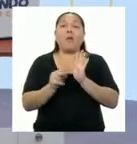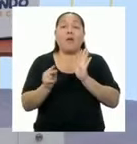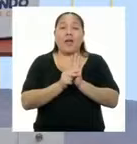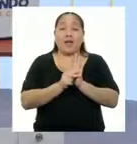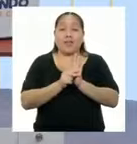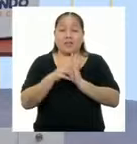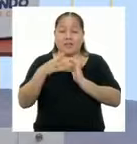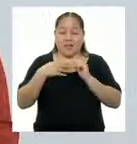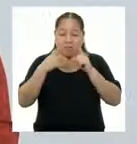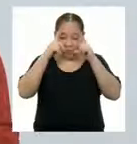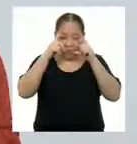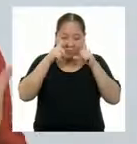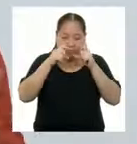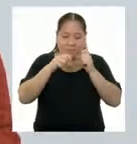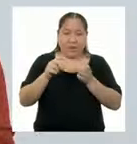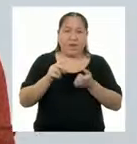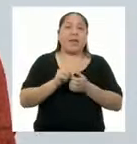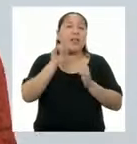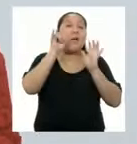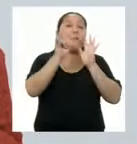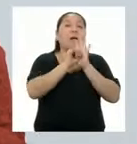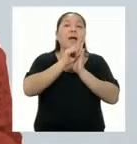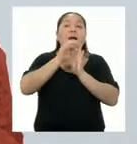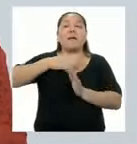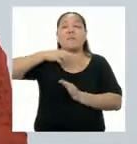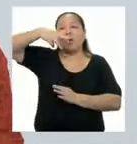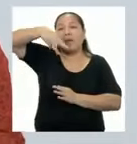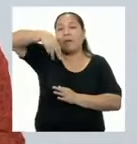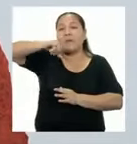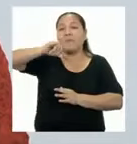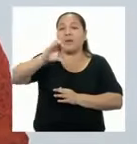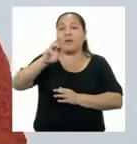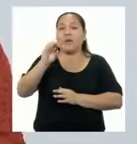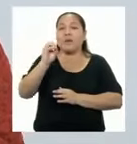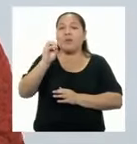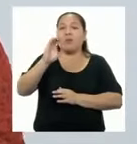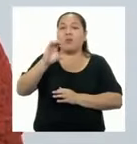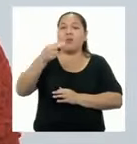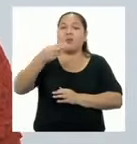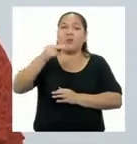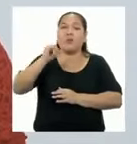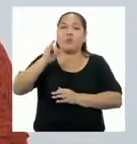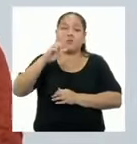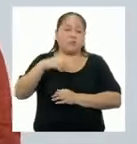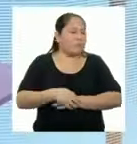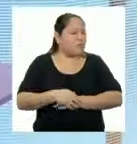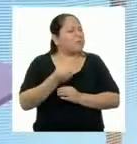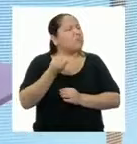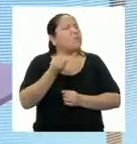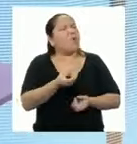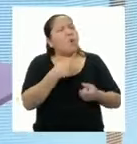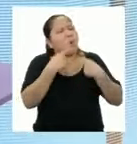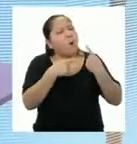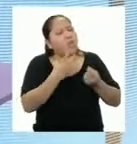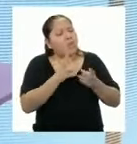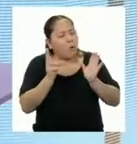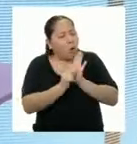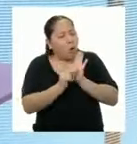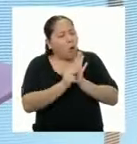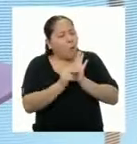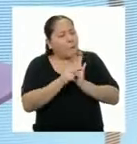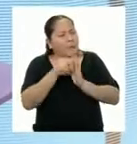imagen de mi microchip. A ver, cuéntame cómo es eso de fotocopiar microchips. Lo que